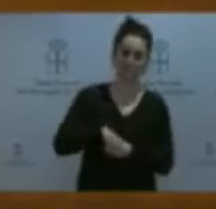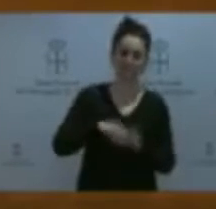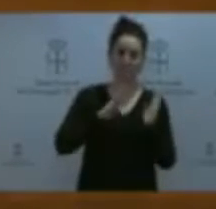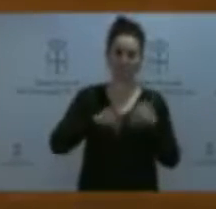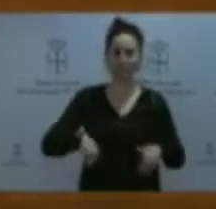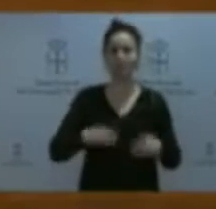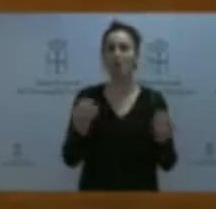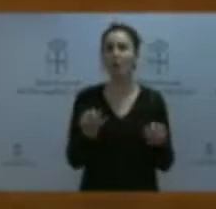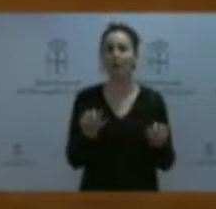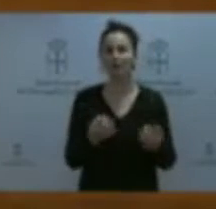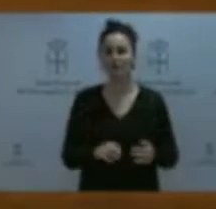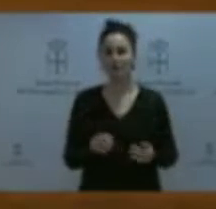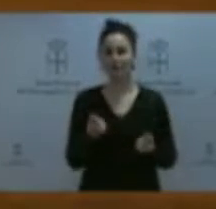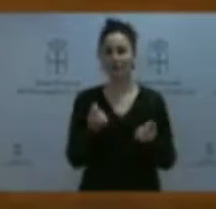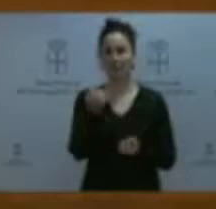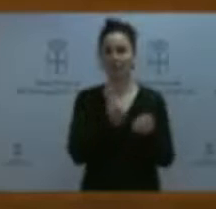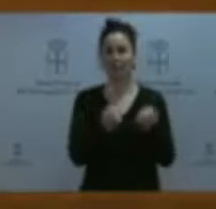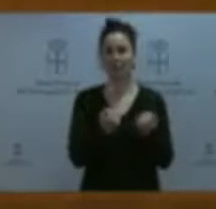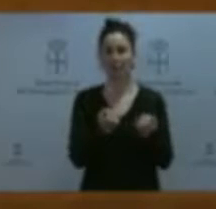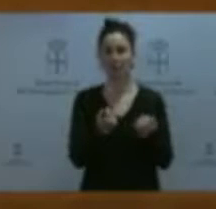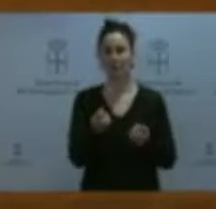esta medida? Esta medida,